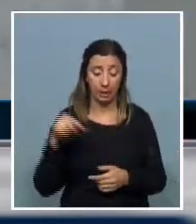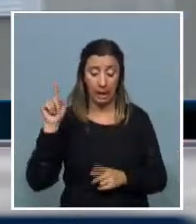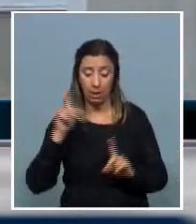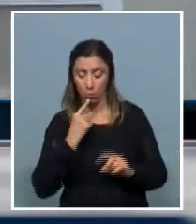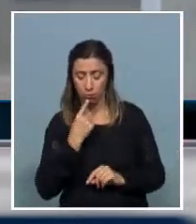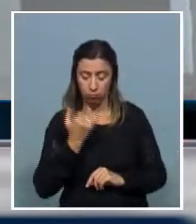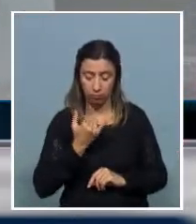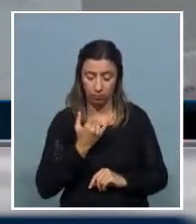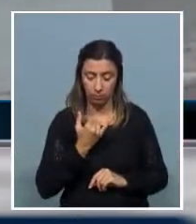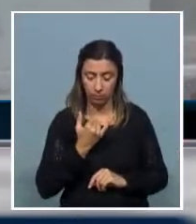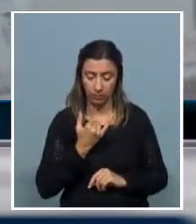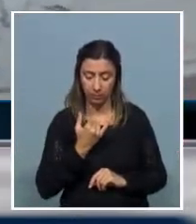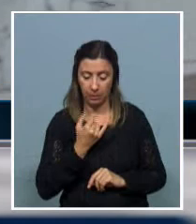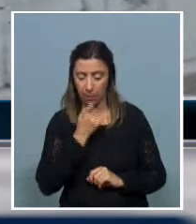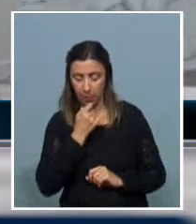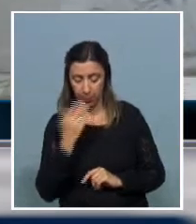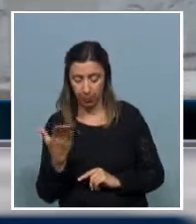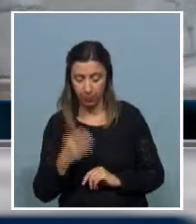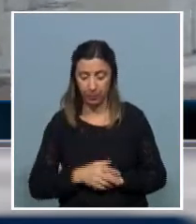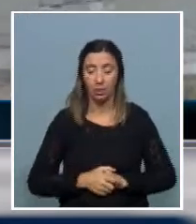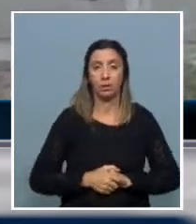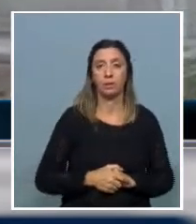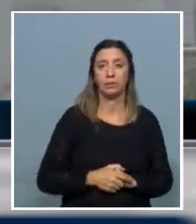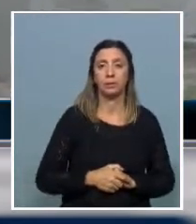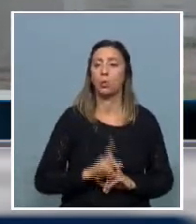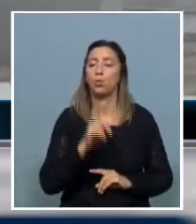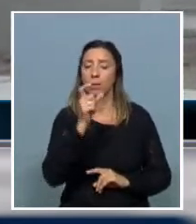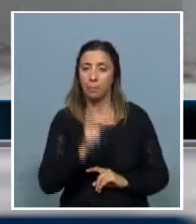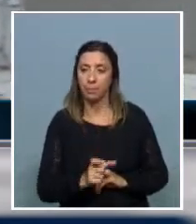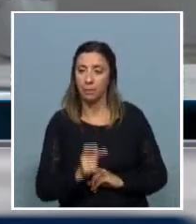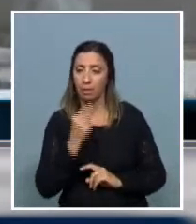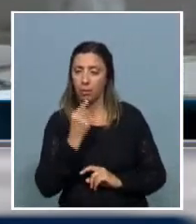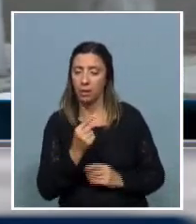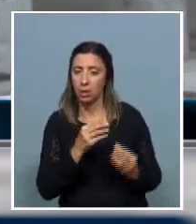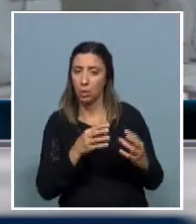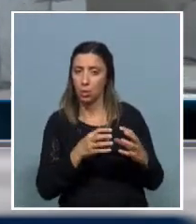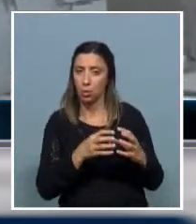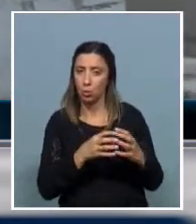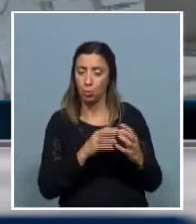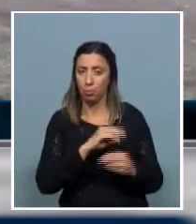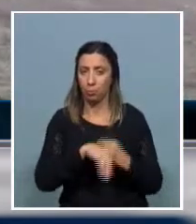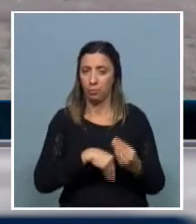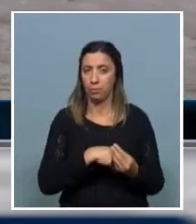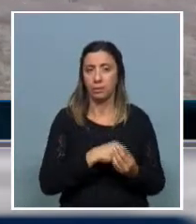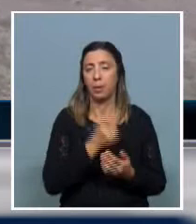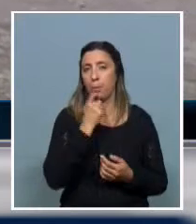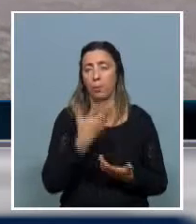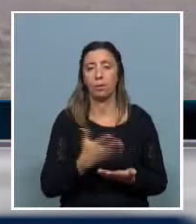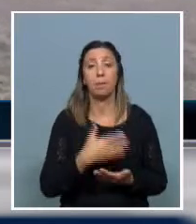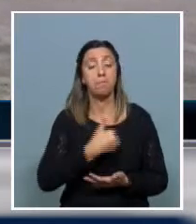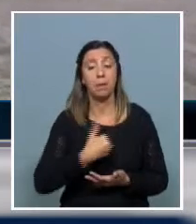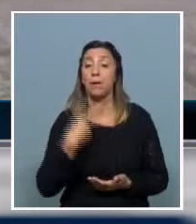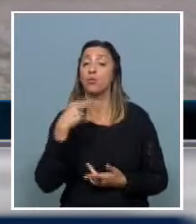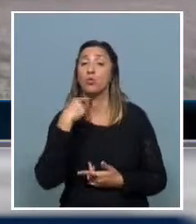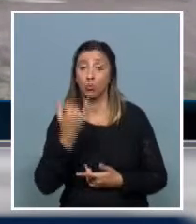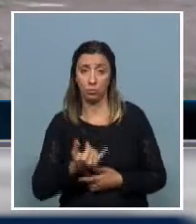alguna duda razonable, por ejemplo, alguien que sostiene que tiene un grupo familiar de madre y